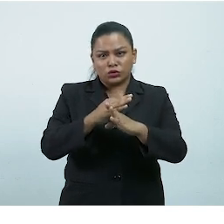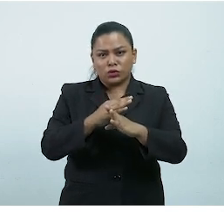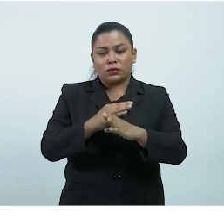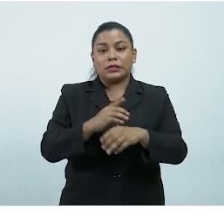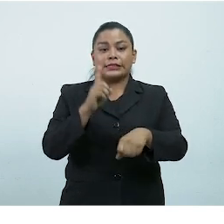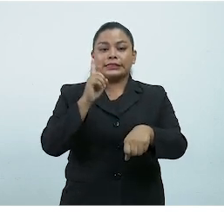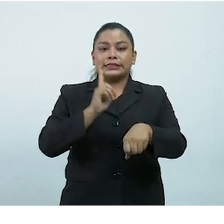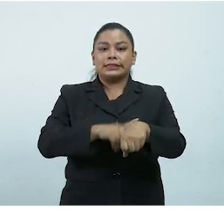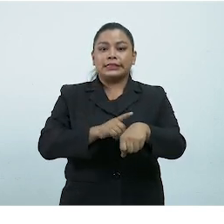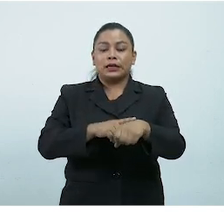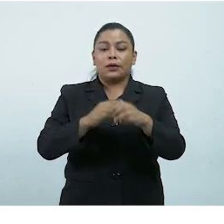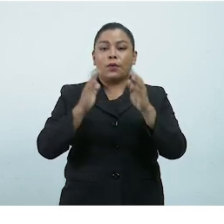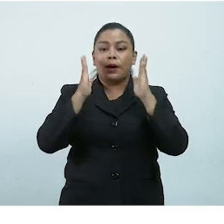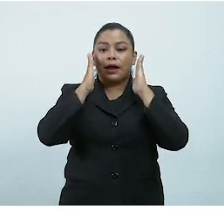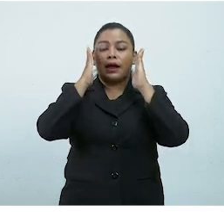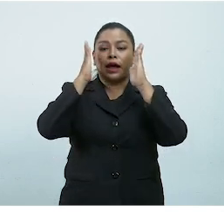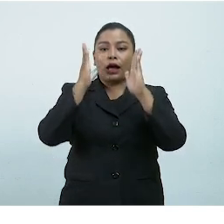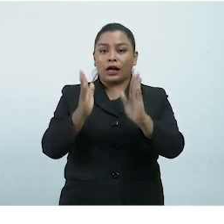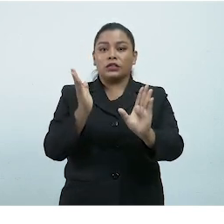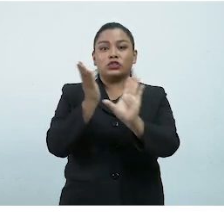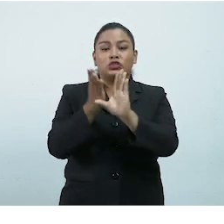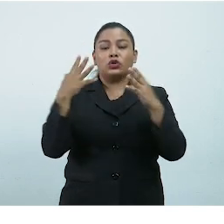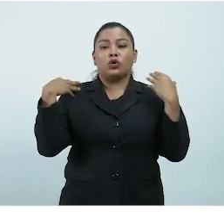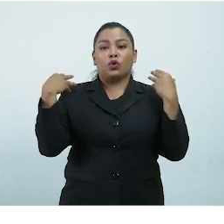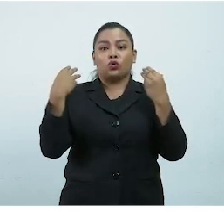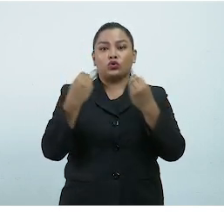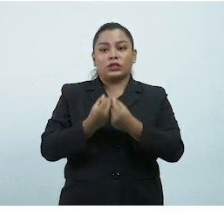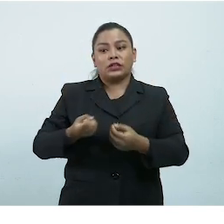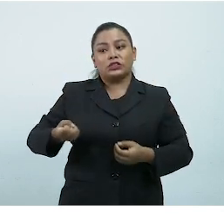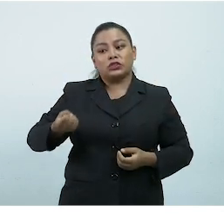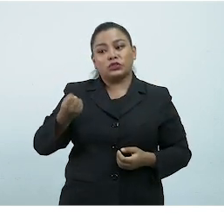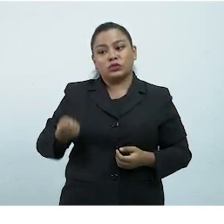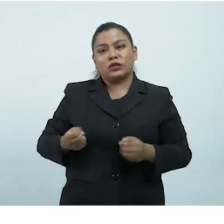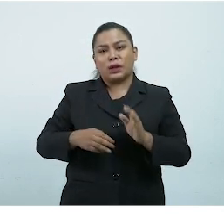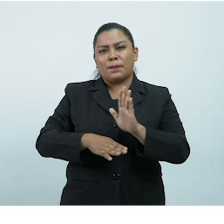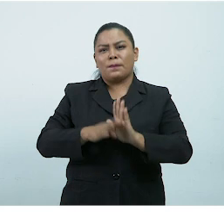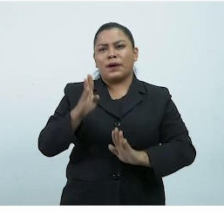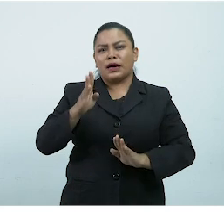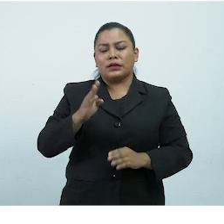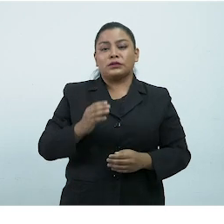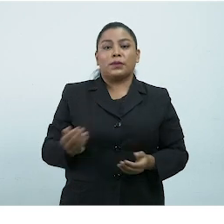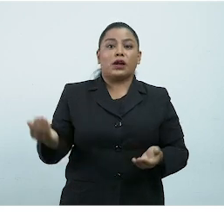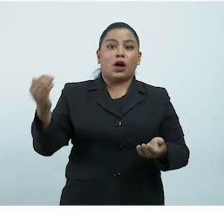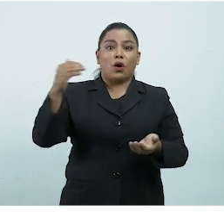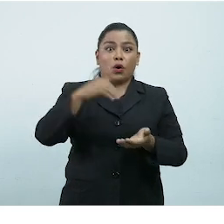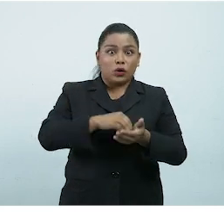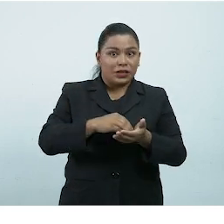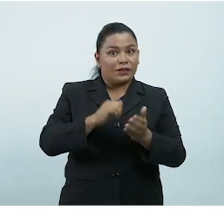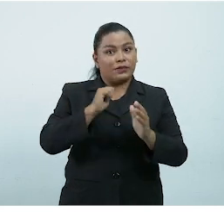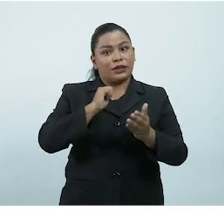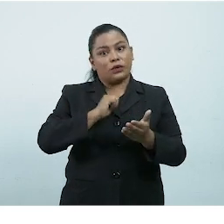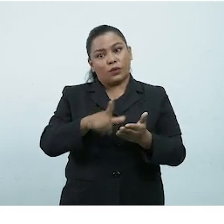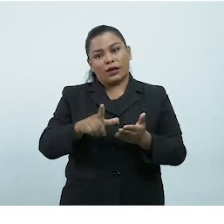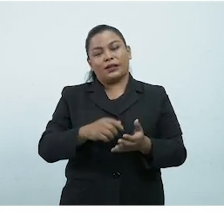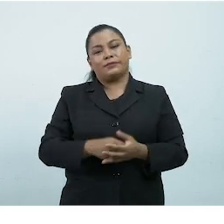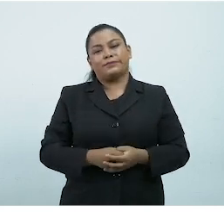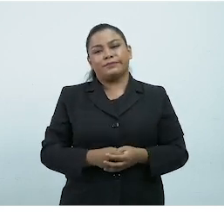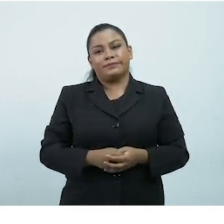tiempo para la atención psicosocial del estudiantado como prioridad al momento de regresar a los recintos escolares